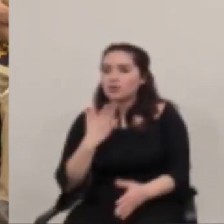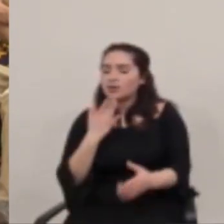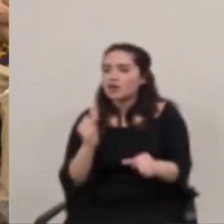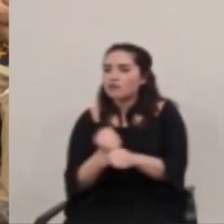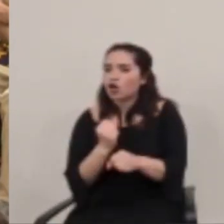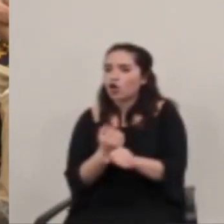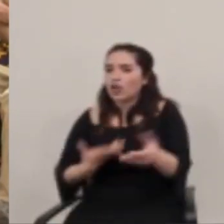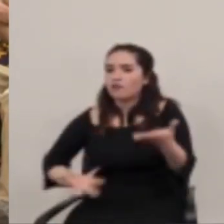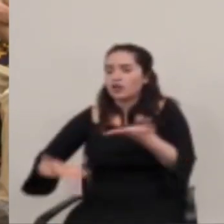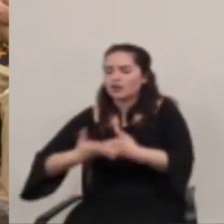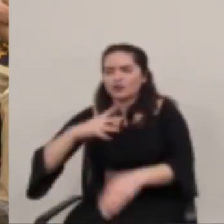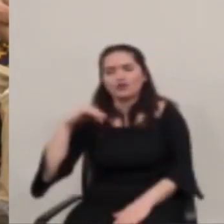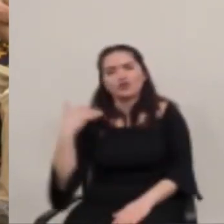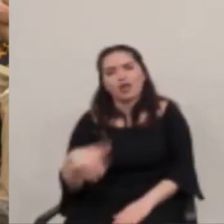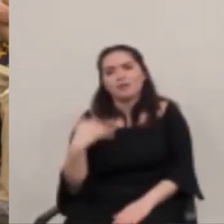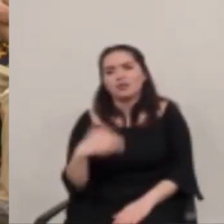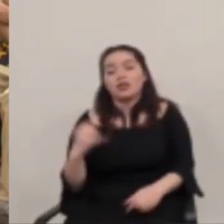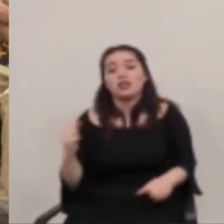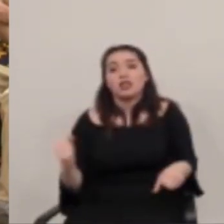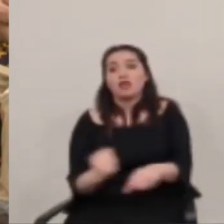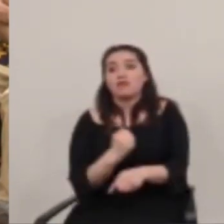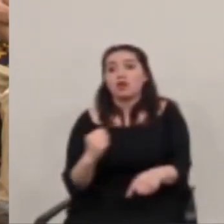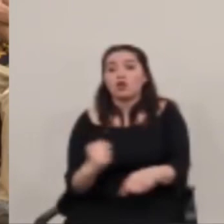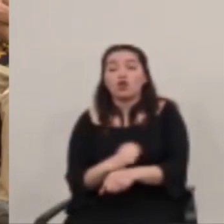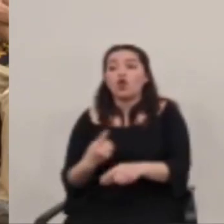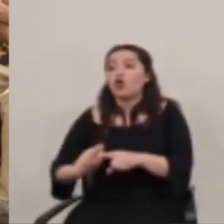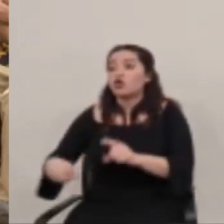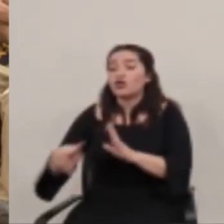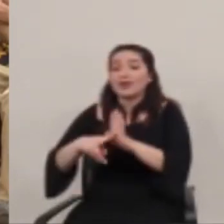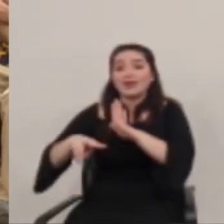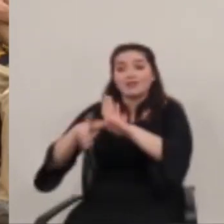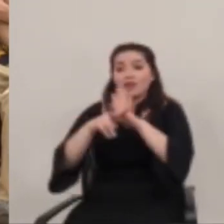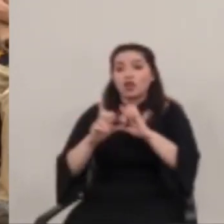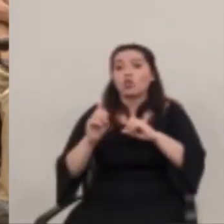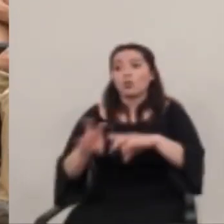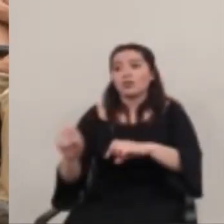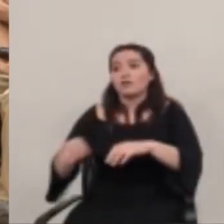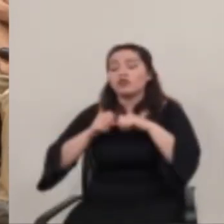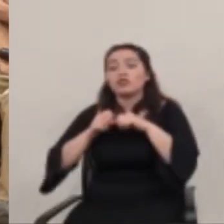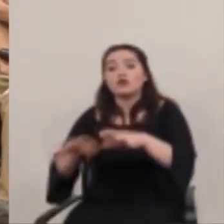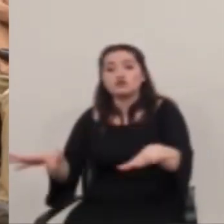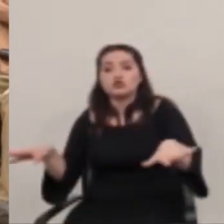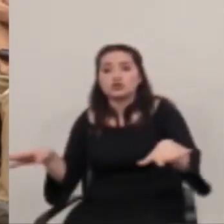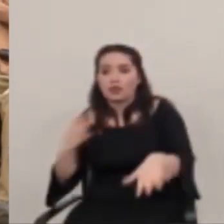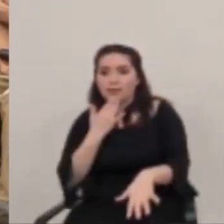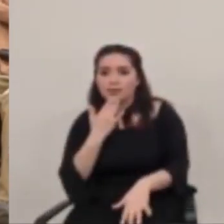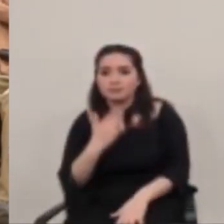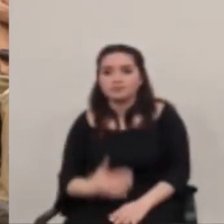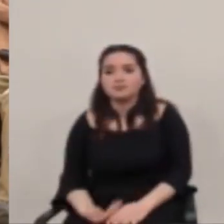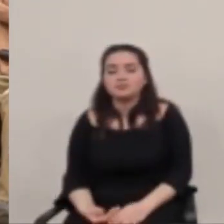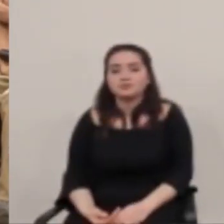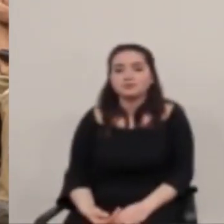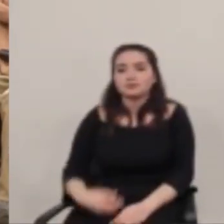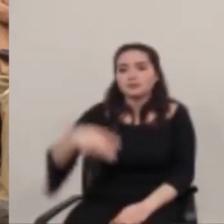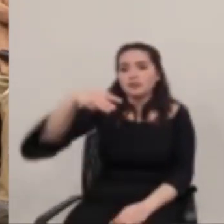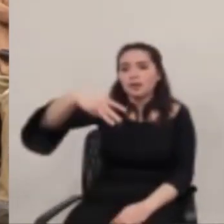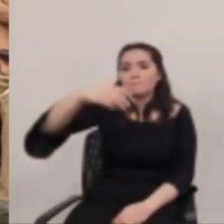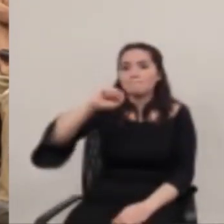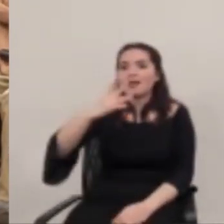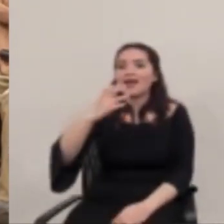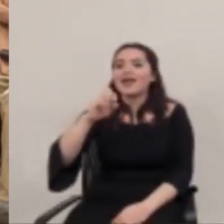lo fundamental, y el trabajo con los otros niveles educativos y la difusión también de las iniciativas de la universidad. Macarena, ¿qué opinas tú?